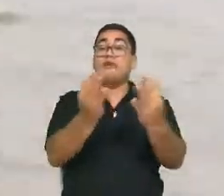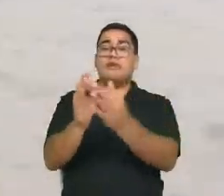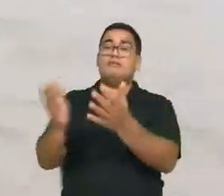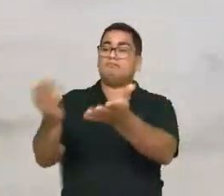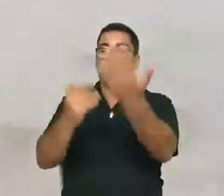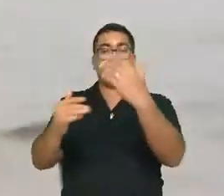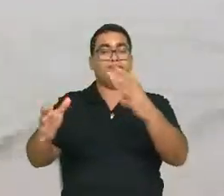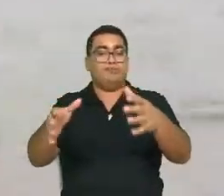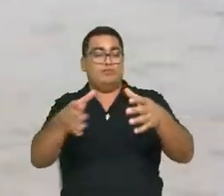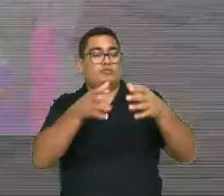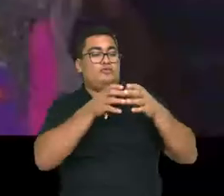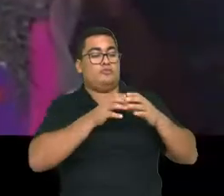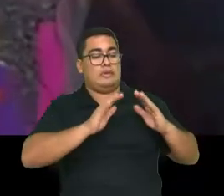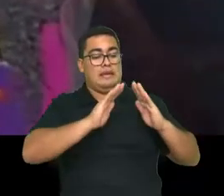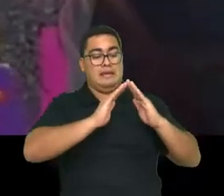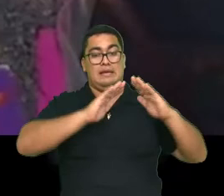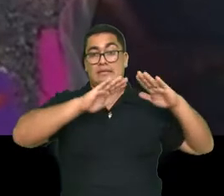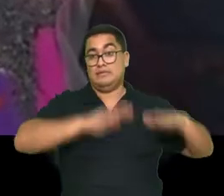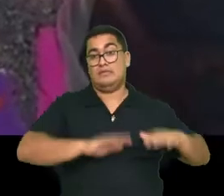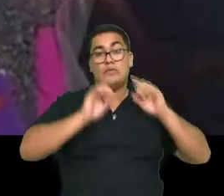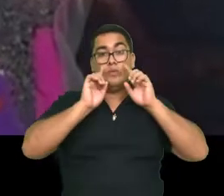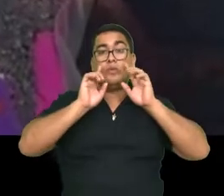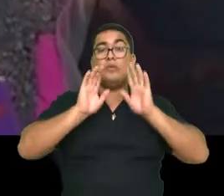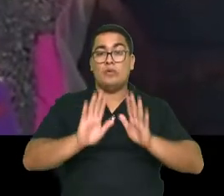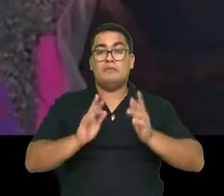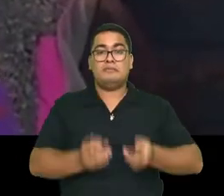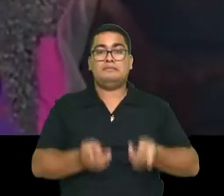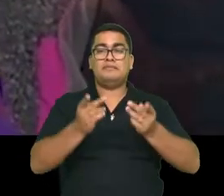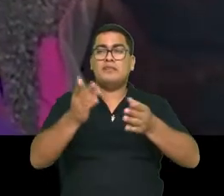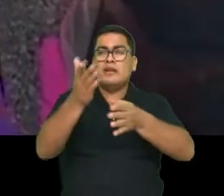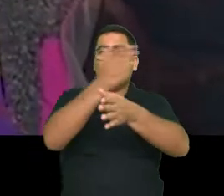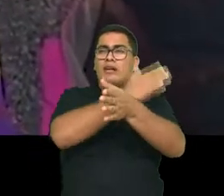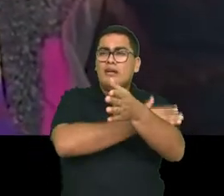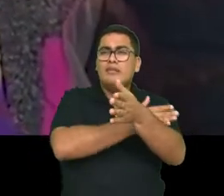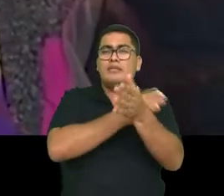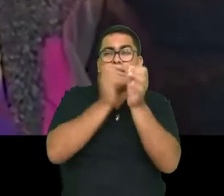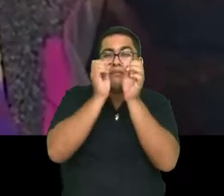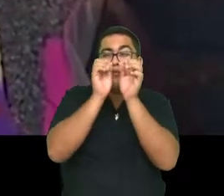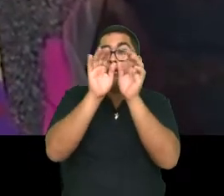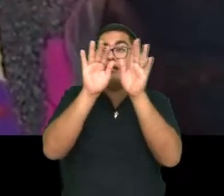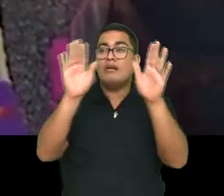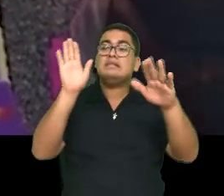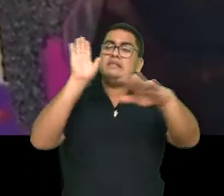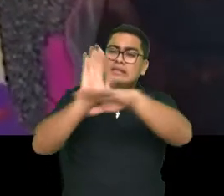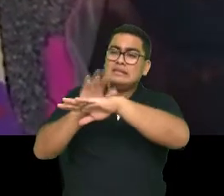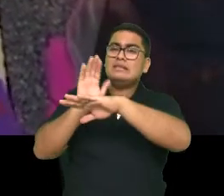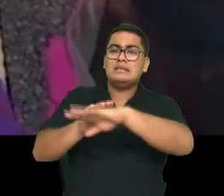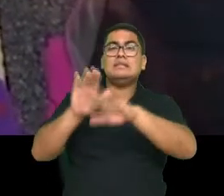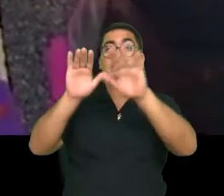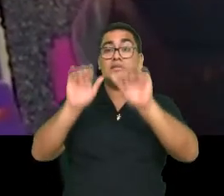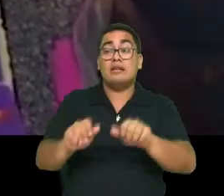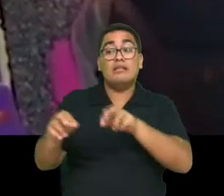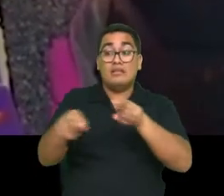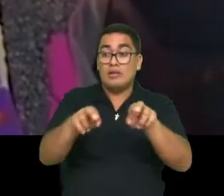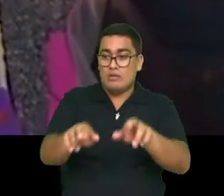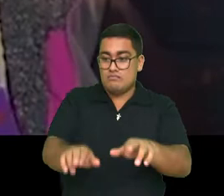para salvaguardar sus vidas. De temprano ya teníamos la alarma de que estaba el